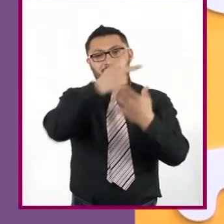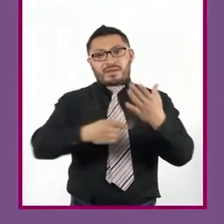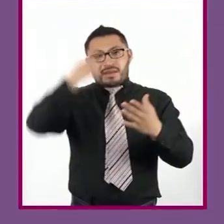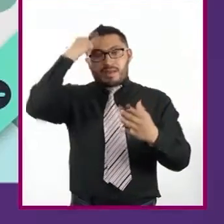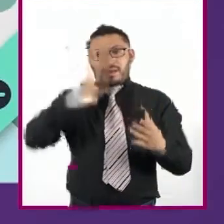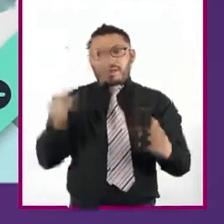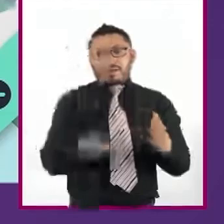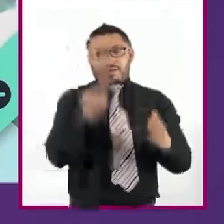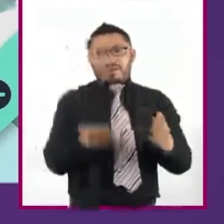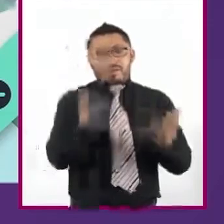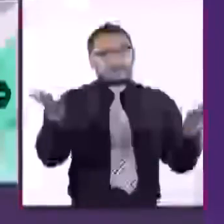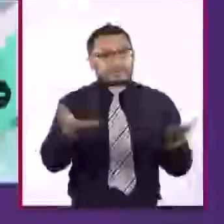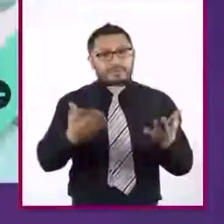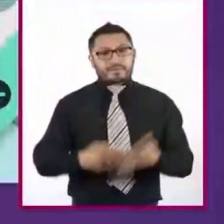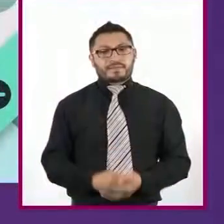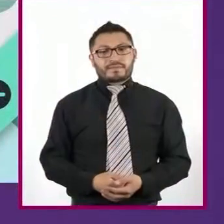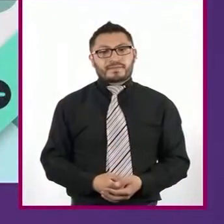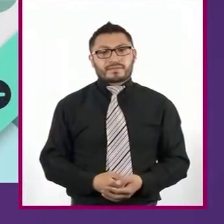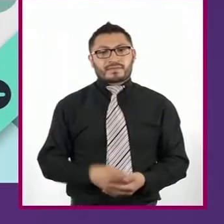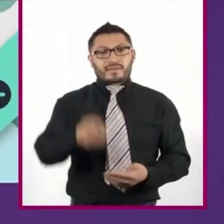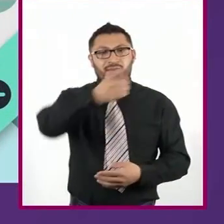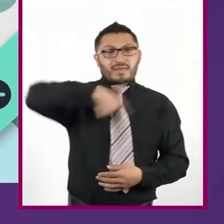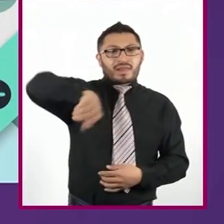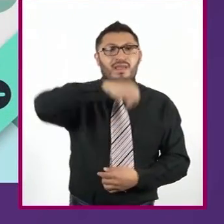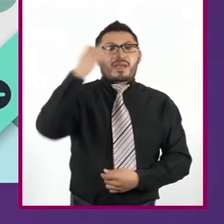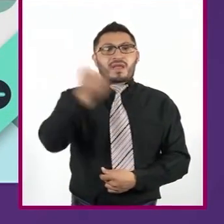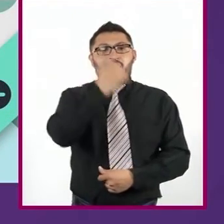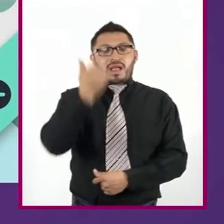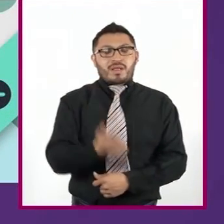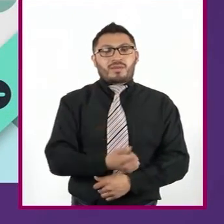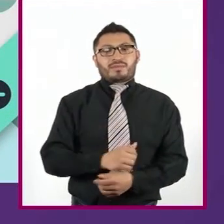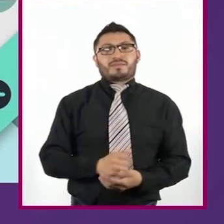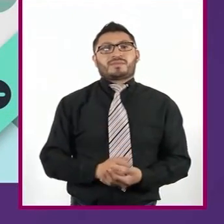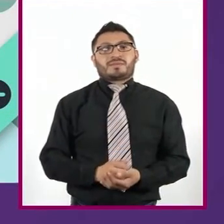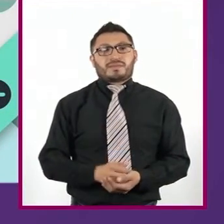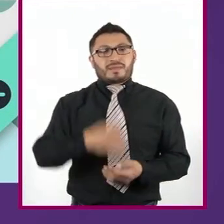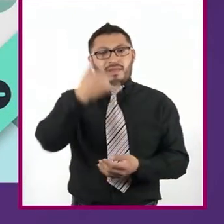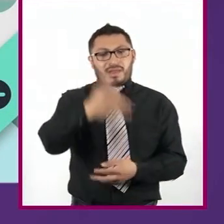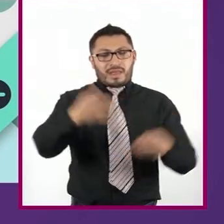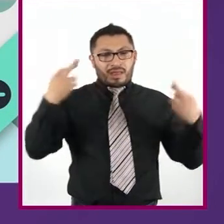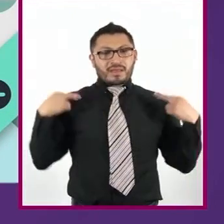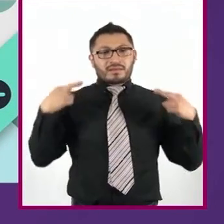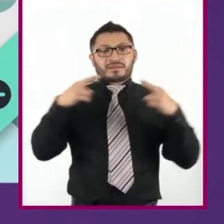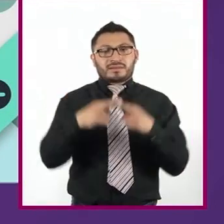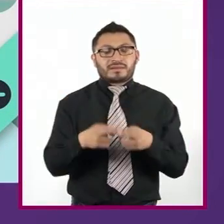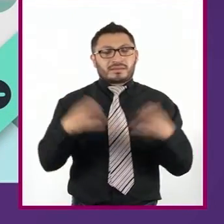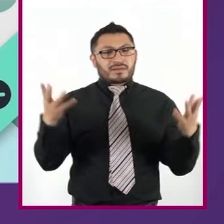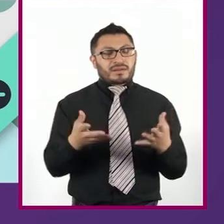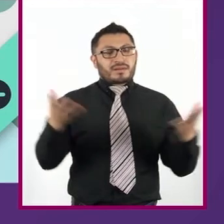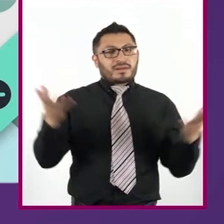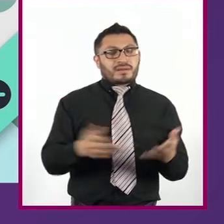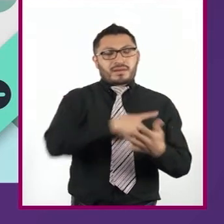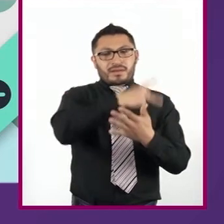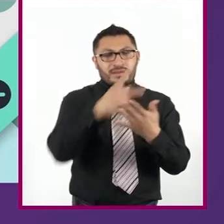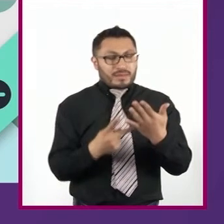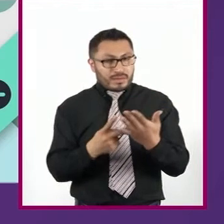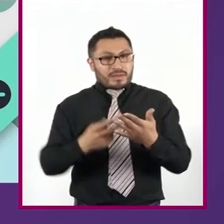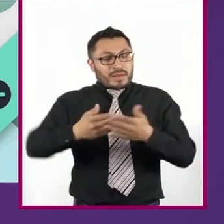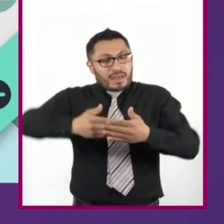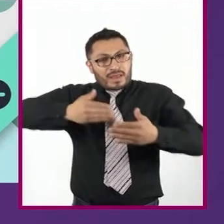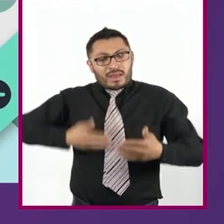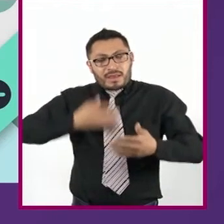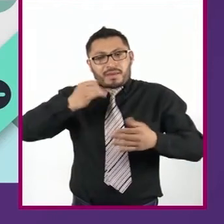encuesta. Las alumnas, los alumnos y el docente realizan la planeación previa del